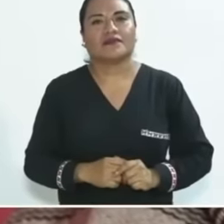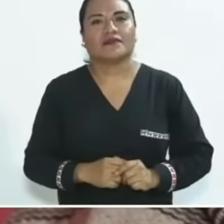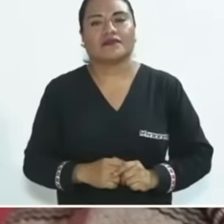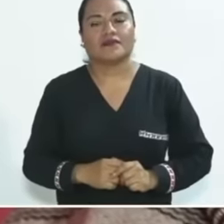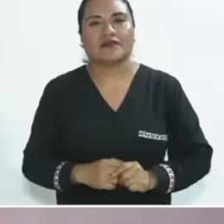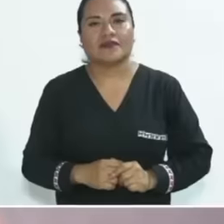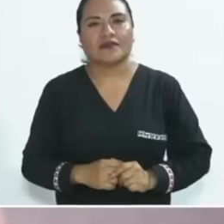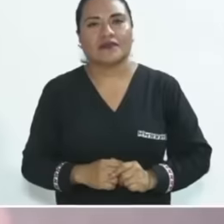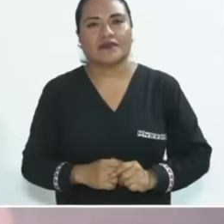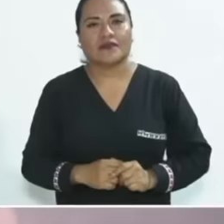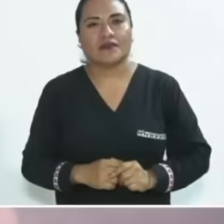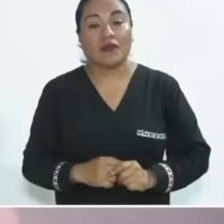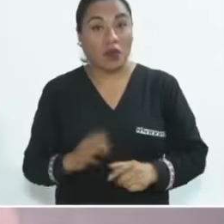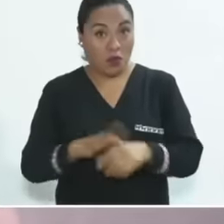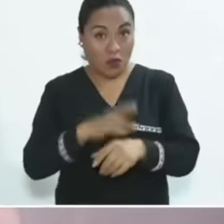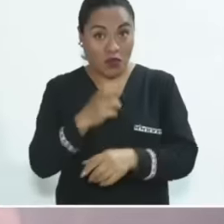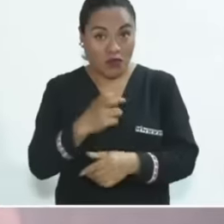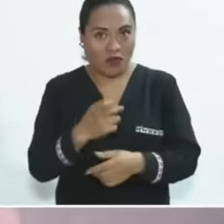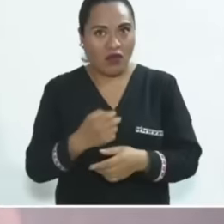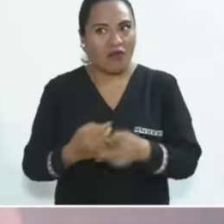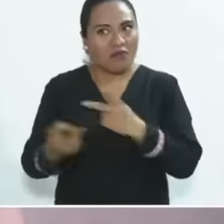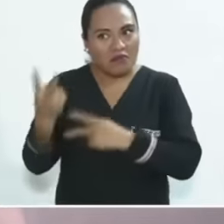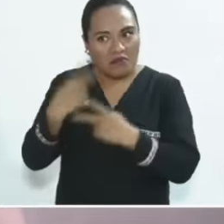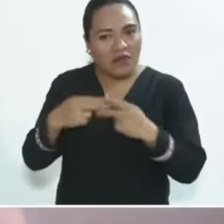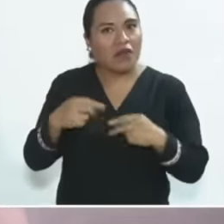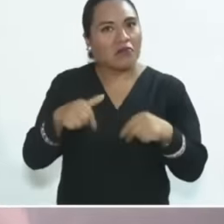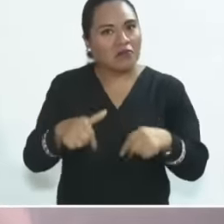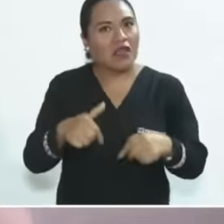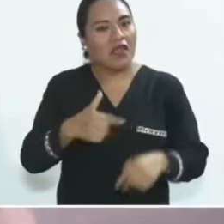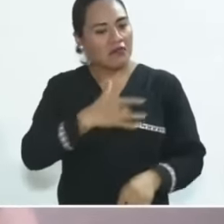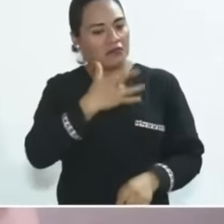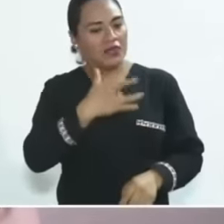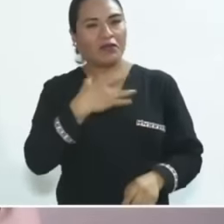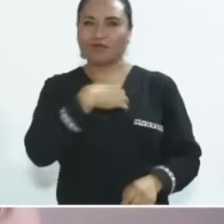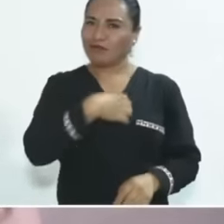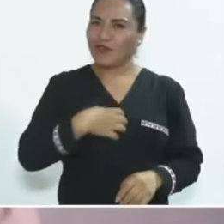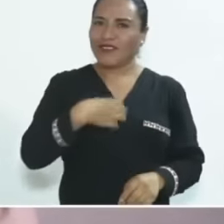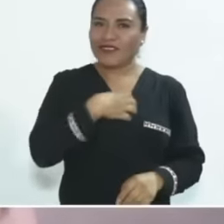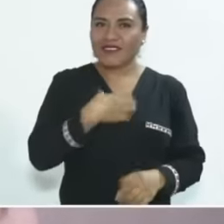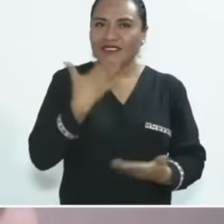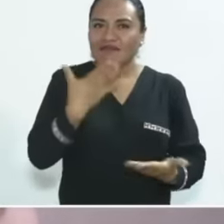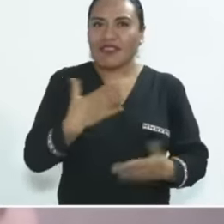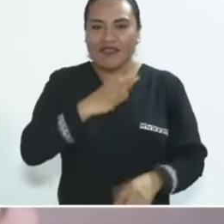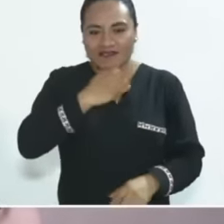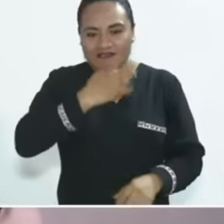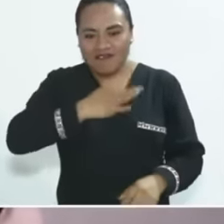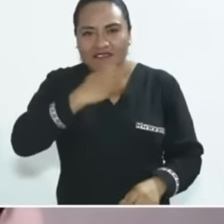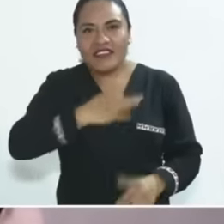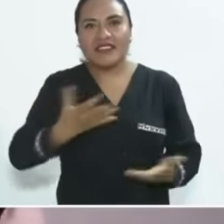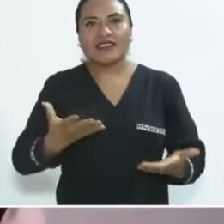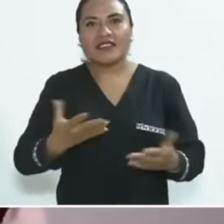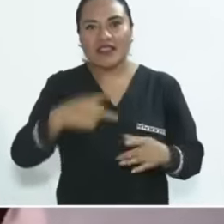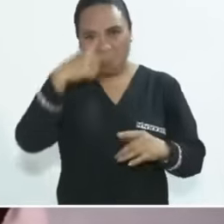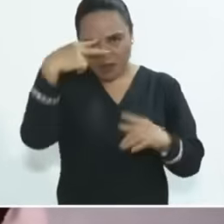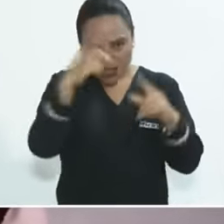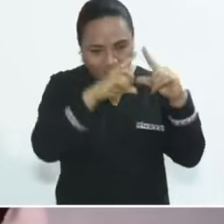Por eso estamos muy contentos de fiesta en nuestro